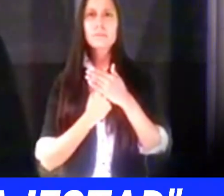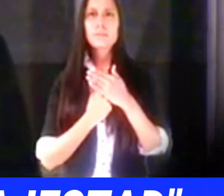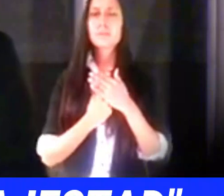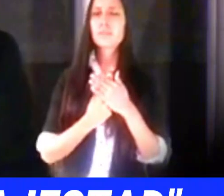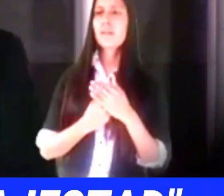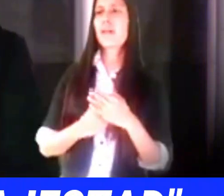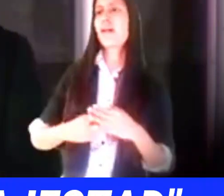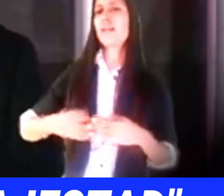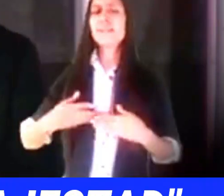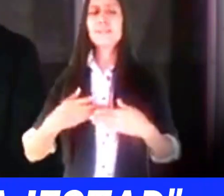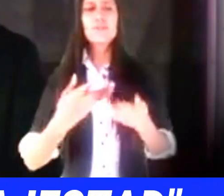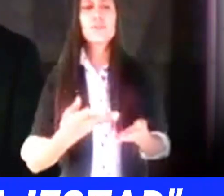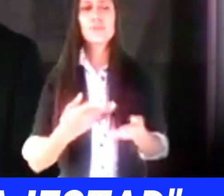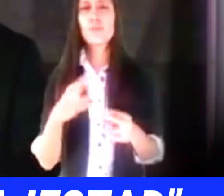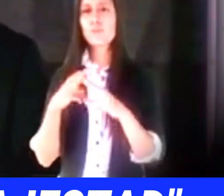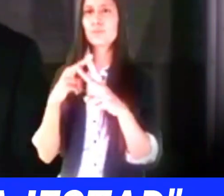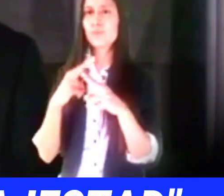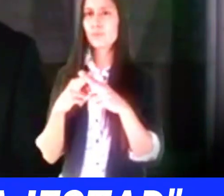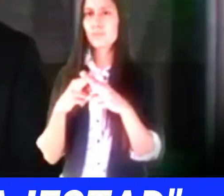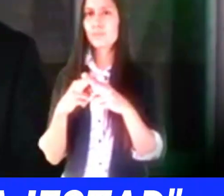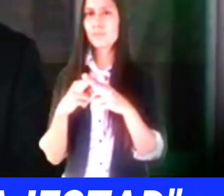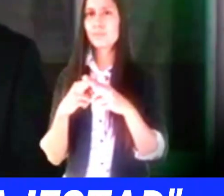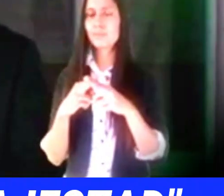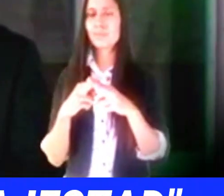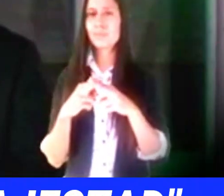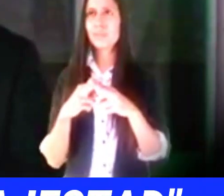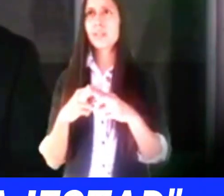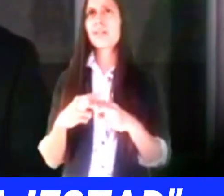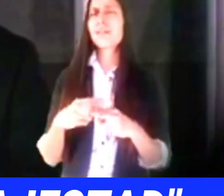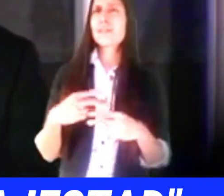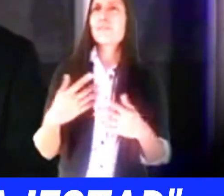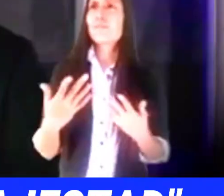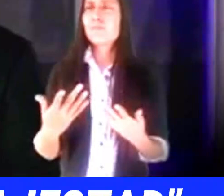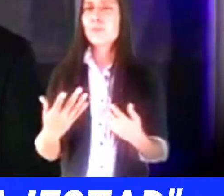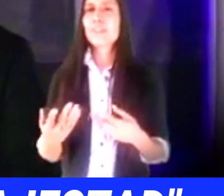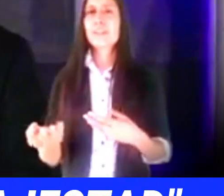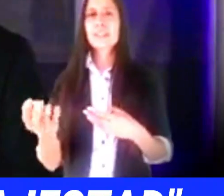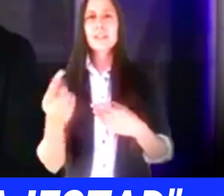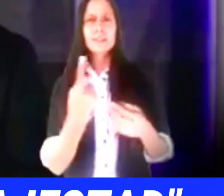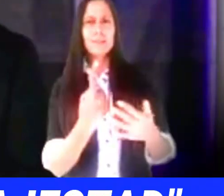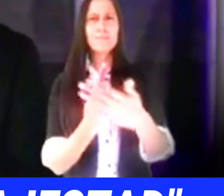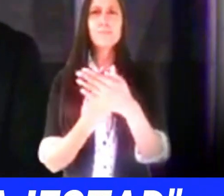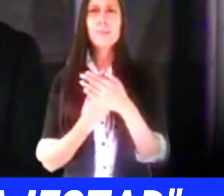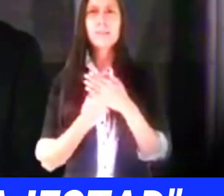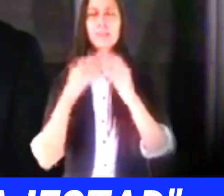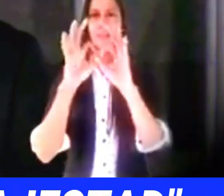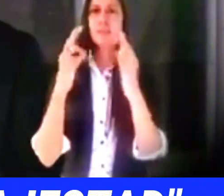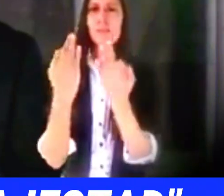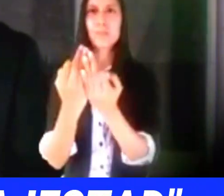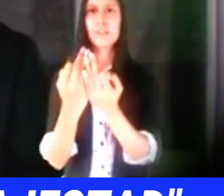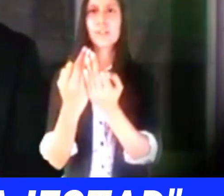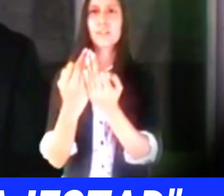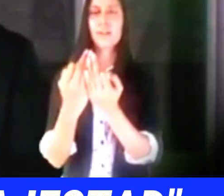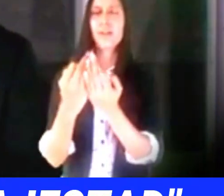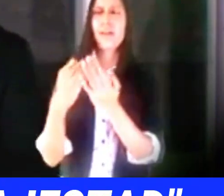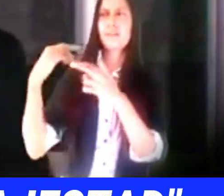le permitía heredar todo lo que a ese hombre le pertenecía. Y qué